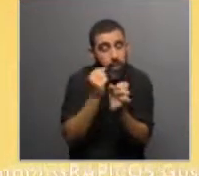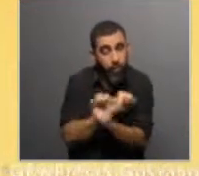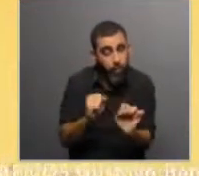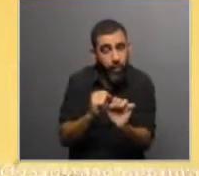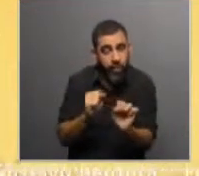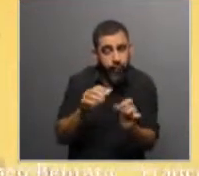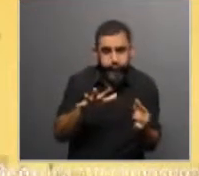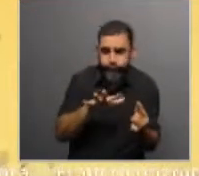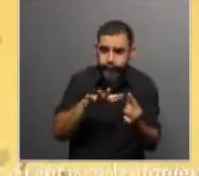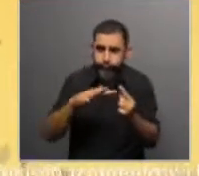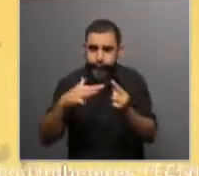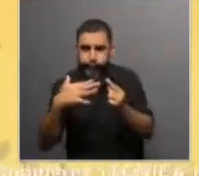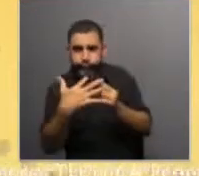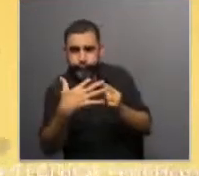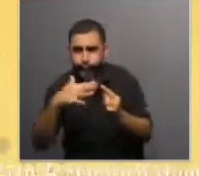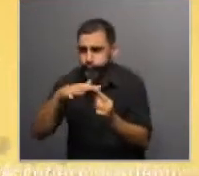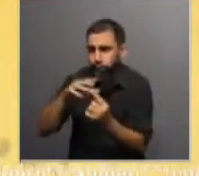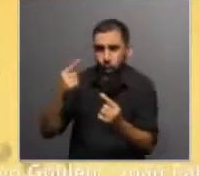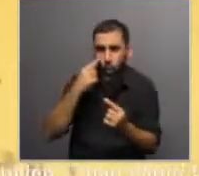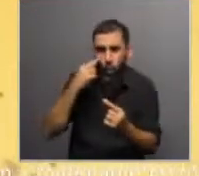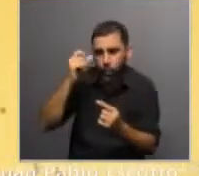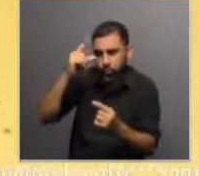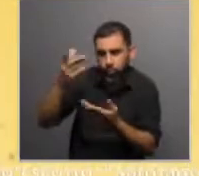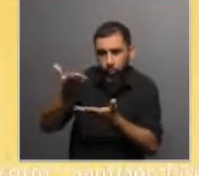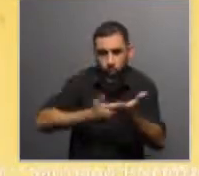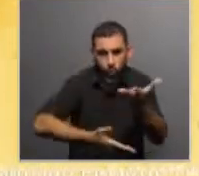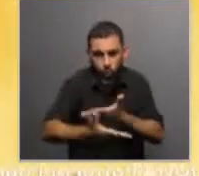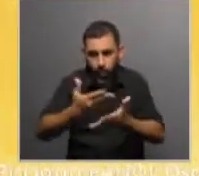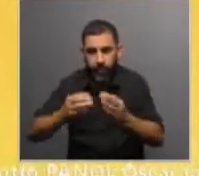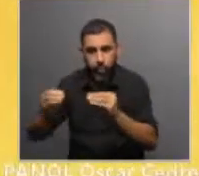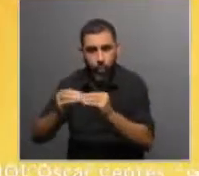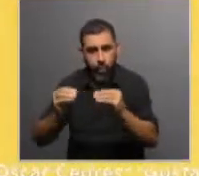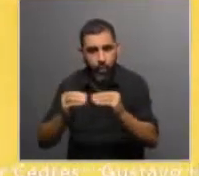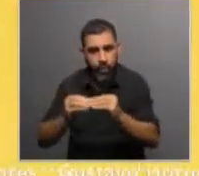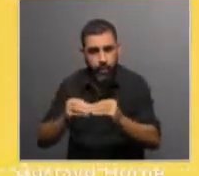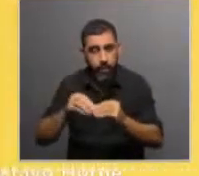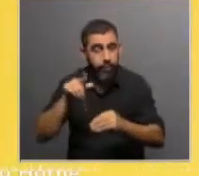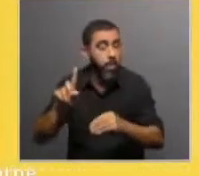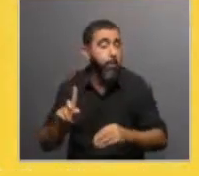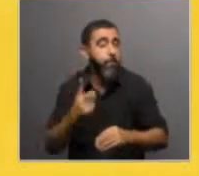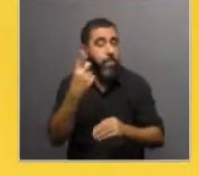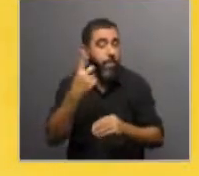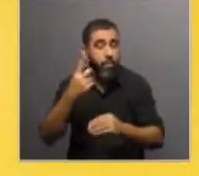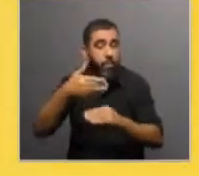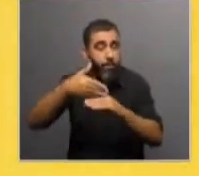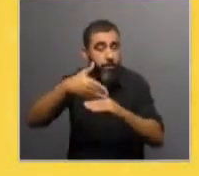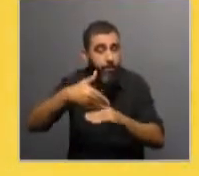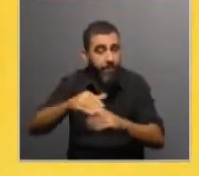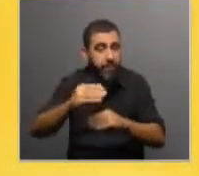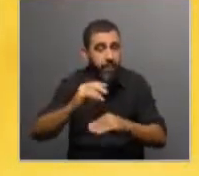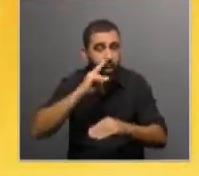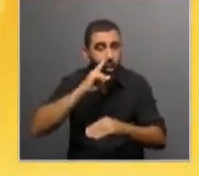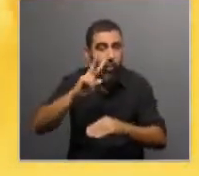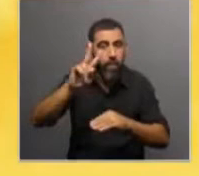pasando por todas estas etapas y compartiendo el conocimiento que va adquiriendo con los otros compañeros. Claro. Y ese fue el primer gran mojón que tuvimos en el